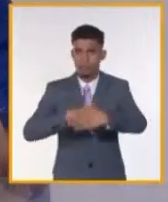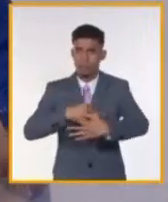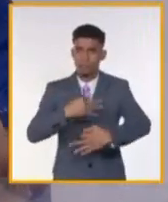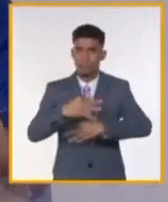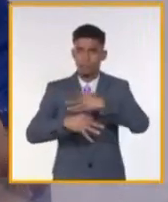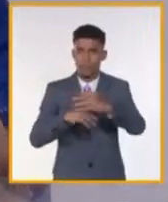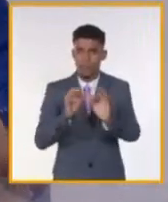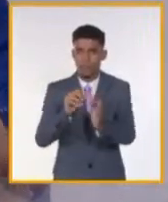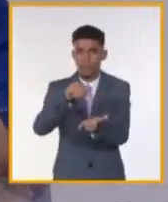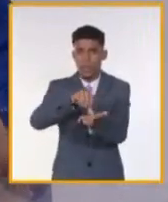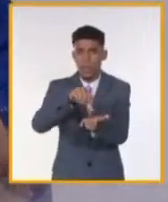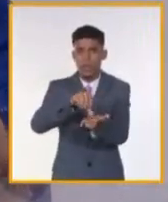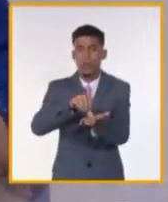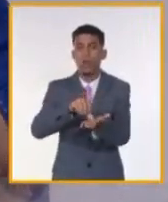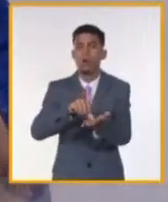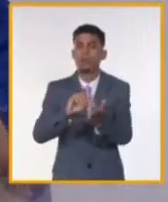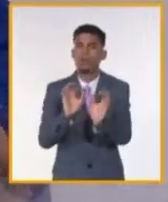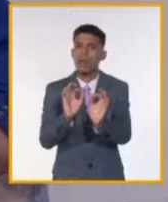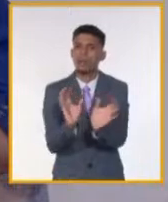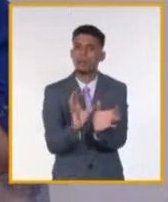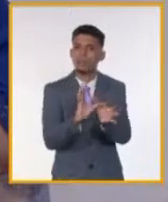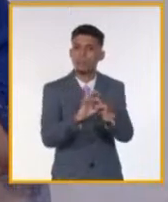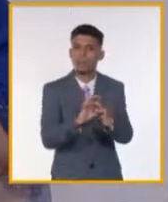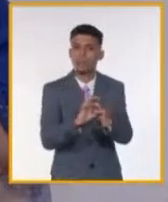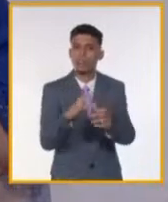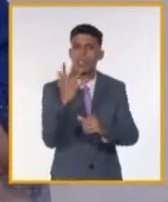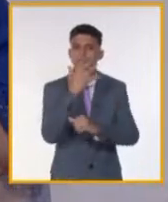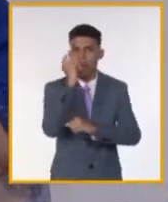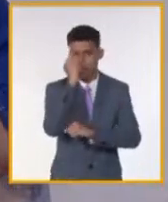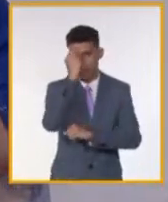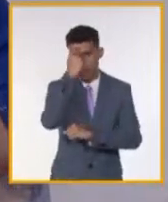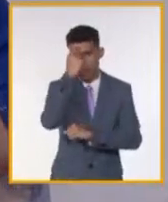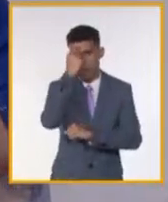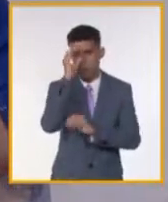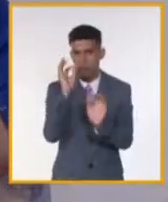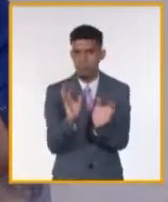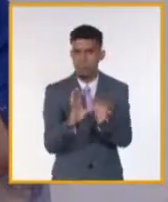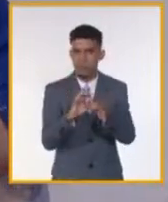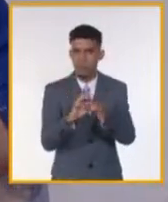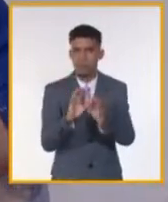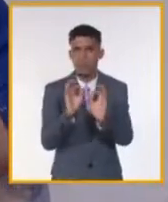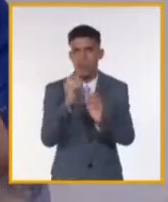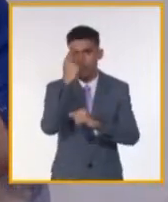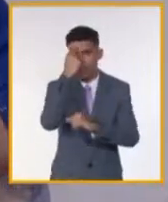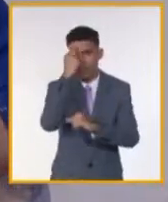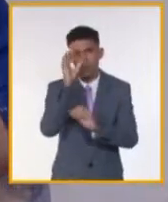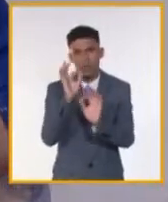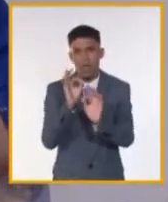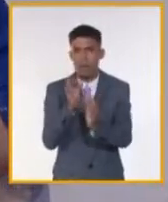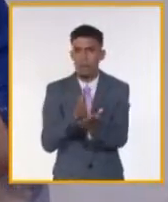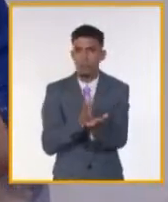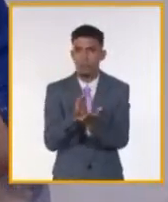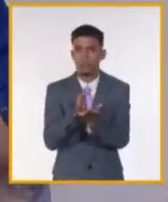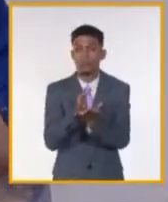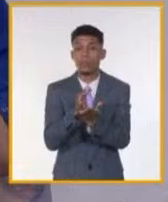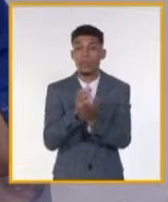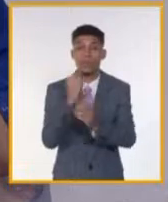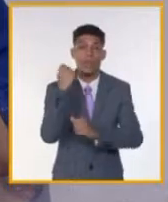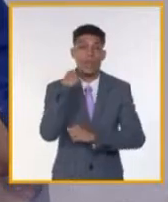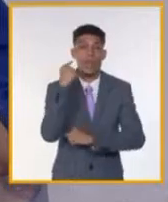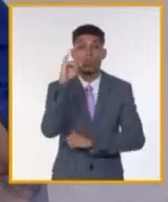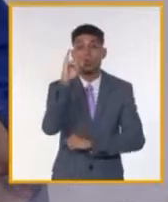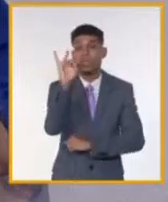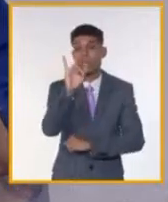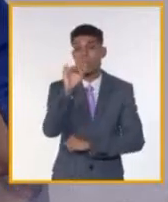tuvo mucha vinculación con el guerrillero heroico Che Guevara. ¿Por qué? Porque es justamente por una idea de él en el año